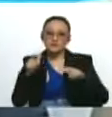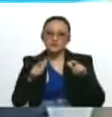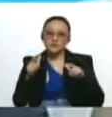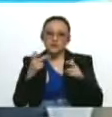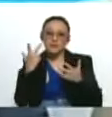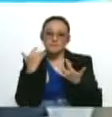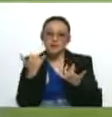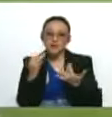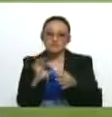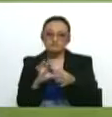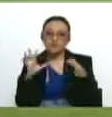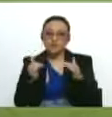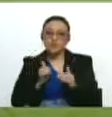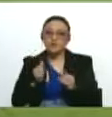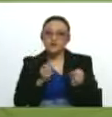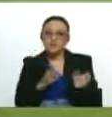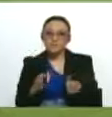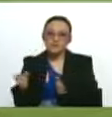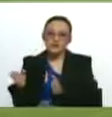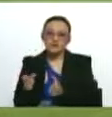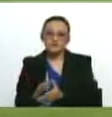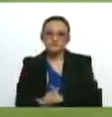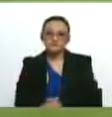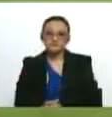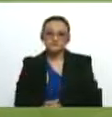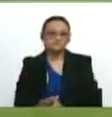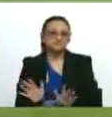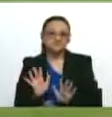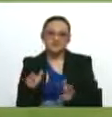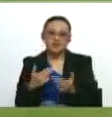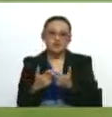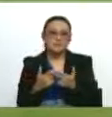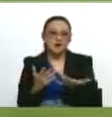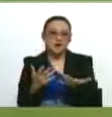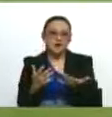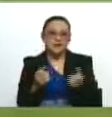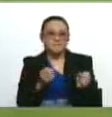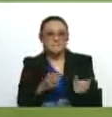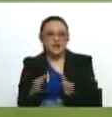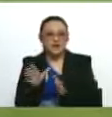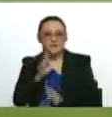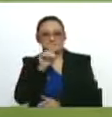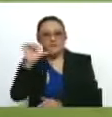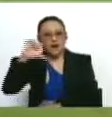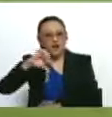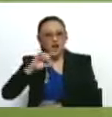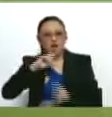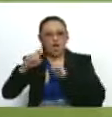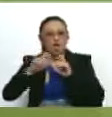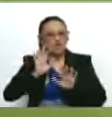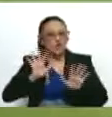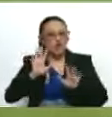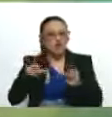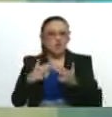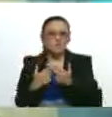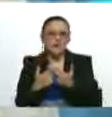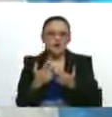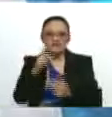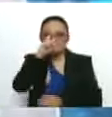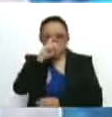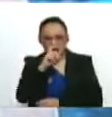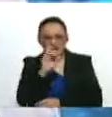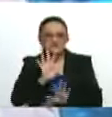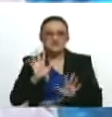para desarticular cualquier plan. Ya basta de planes perversos, ya basta de odio, ya basta de